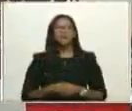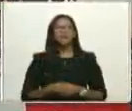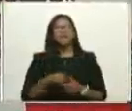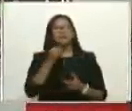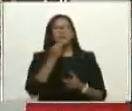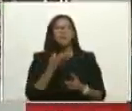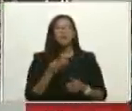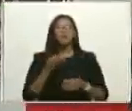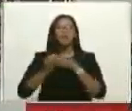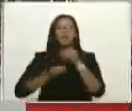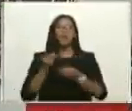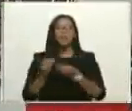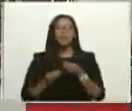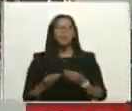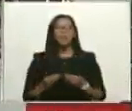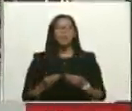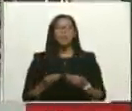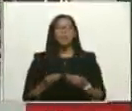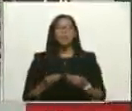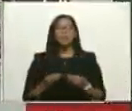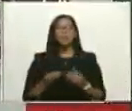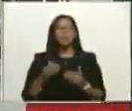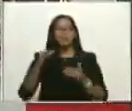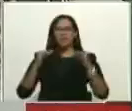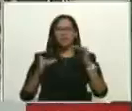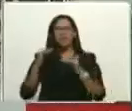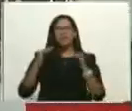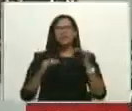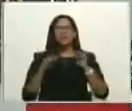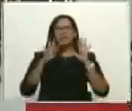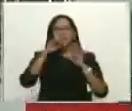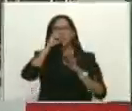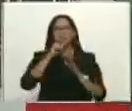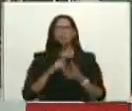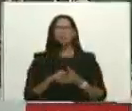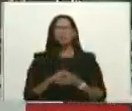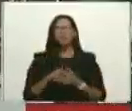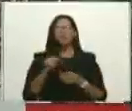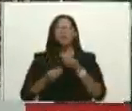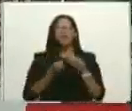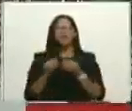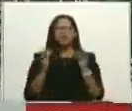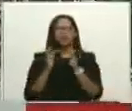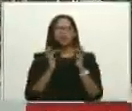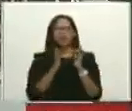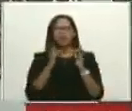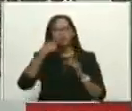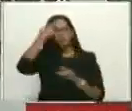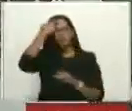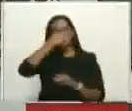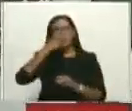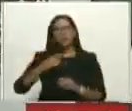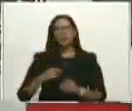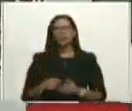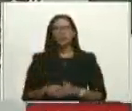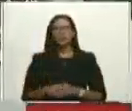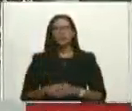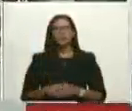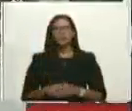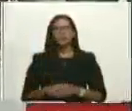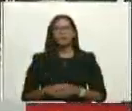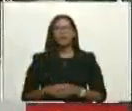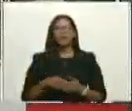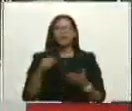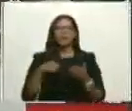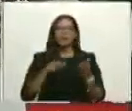Afortunadamente hemos, creo que el balance de después de estos 9 años, hemos hecho contacto con el pueblo a través de la